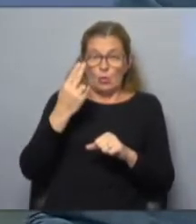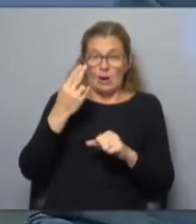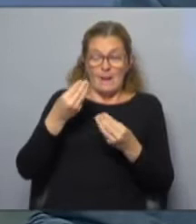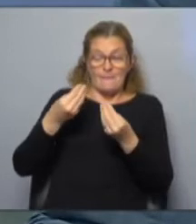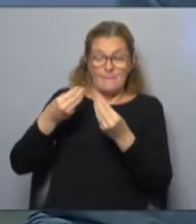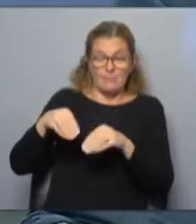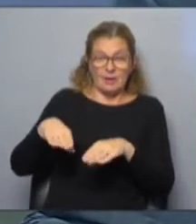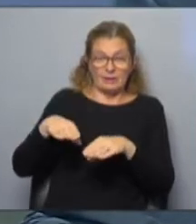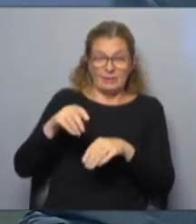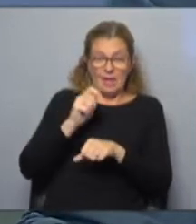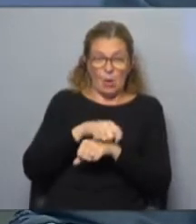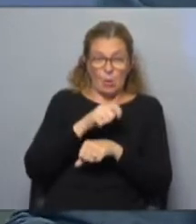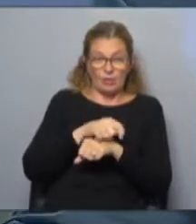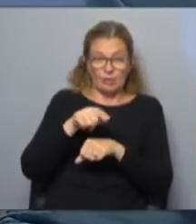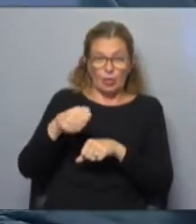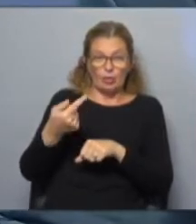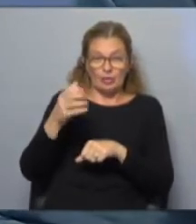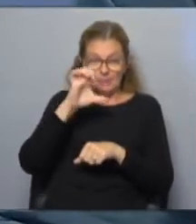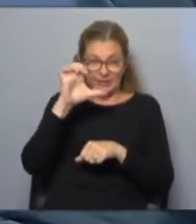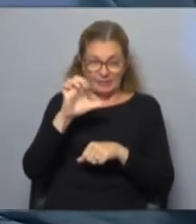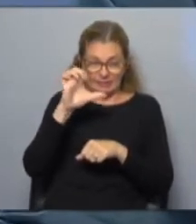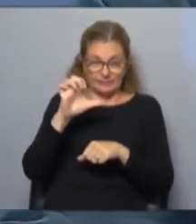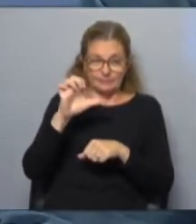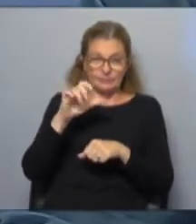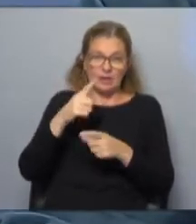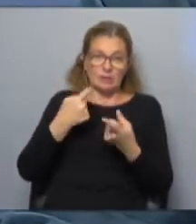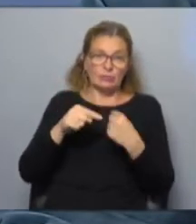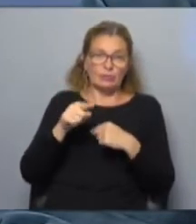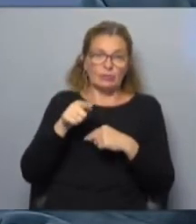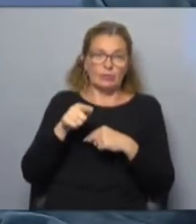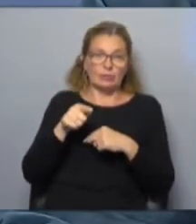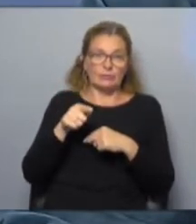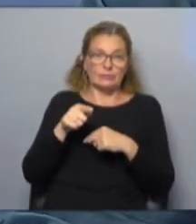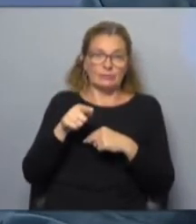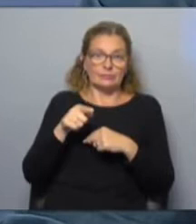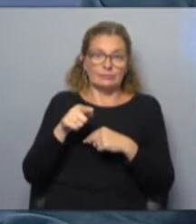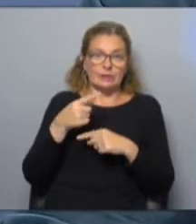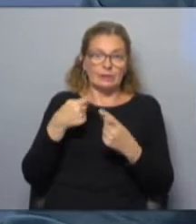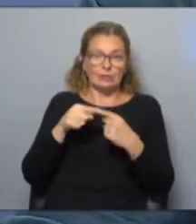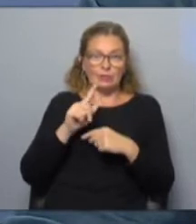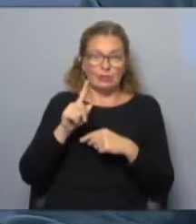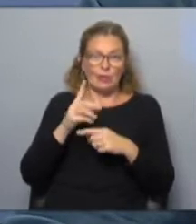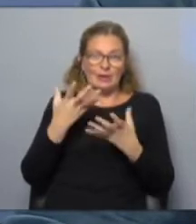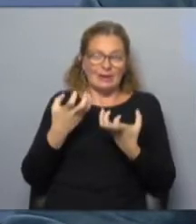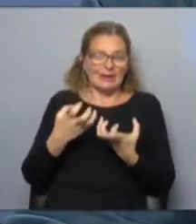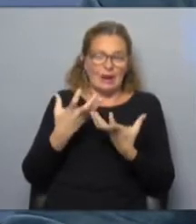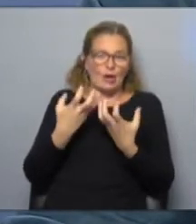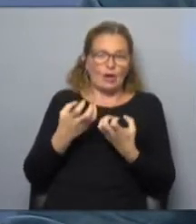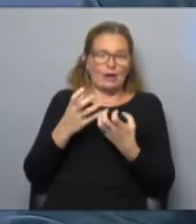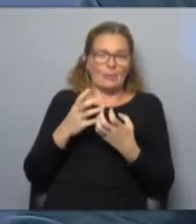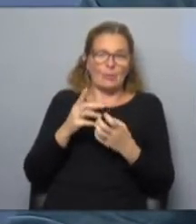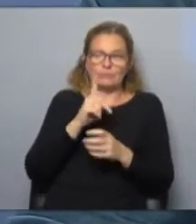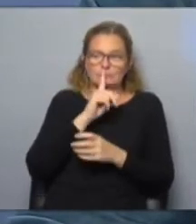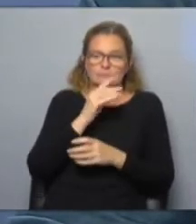pérdida de un juicio con otra empresa entonces no deseamos permanecer en